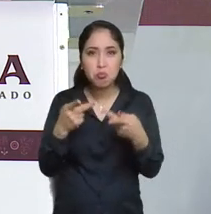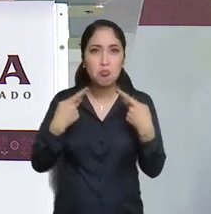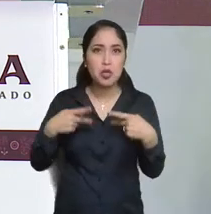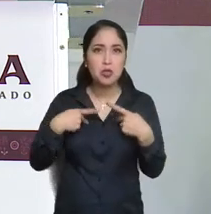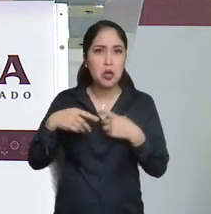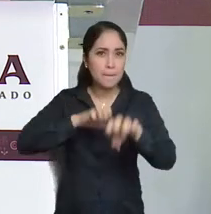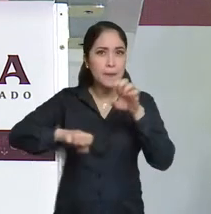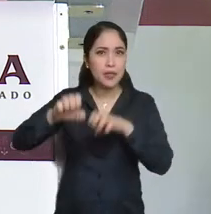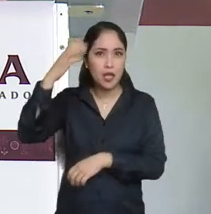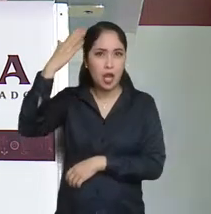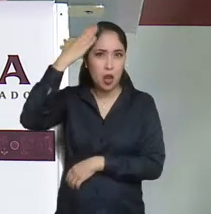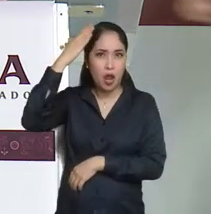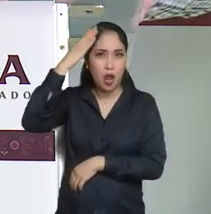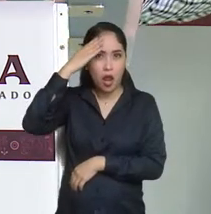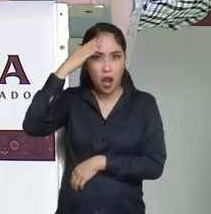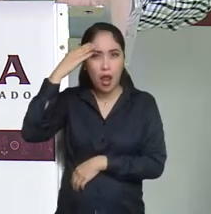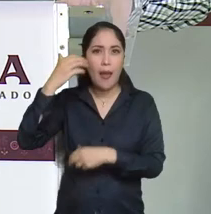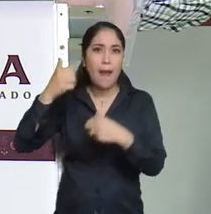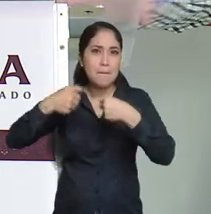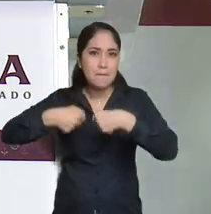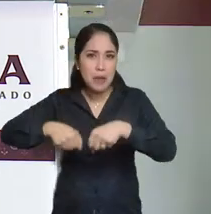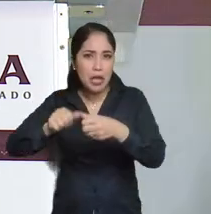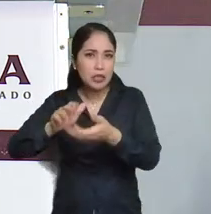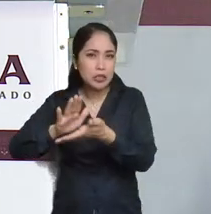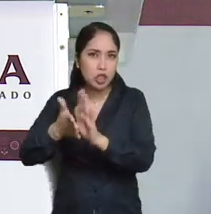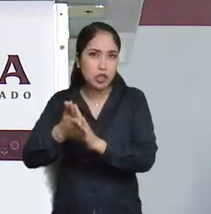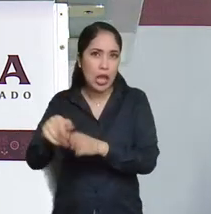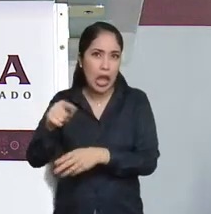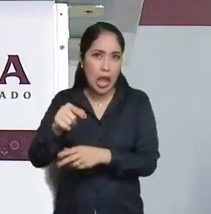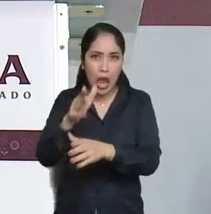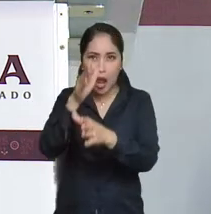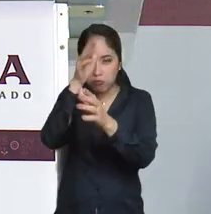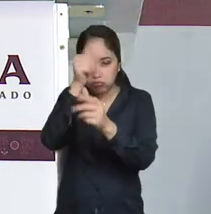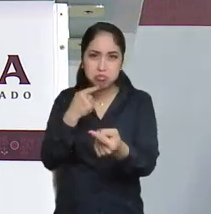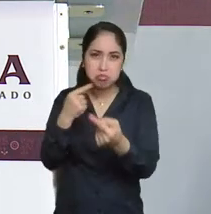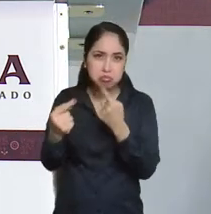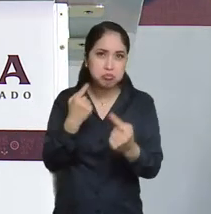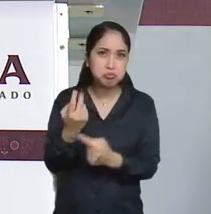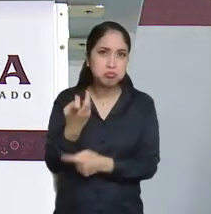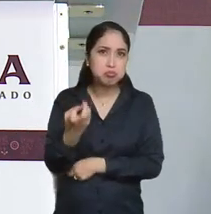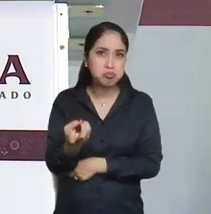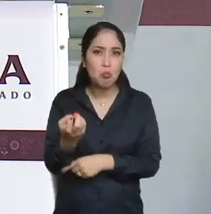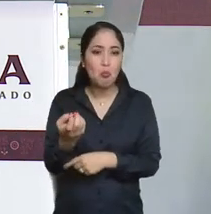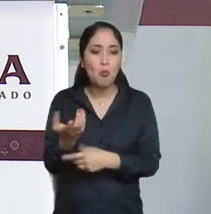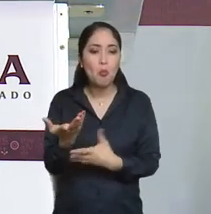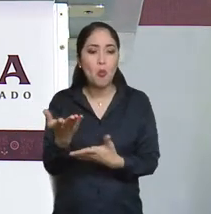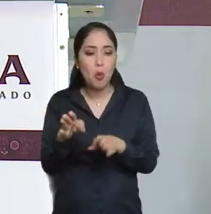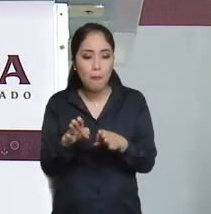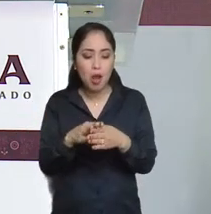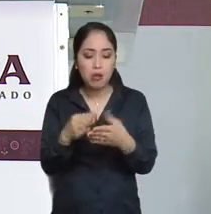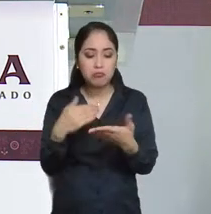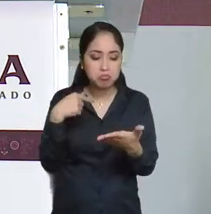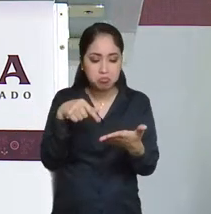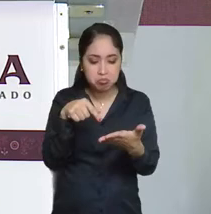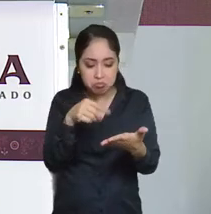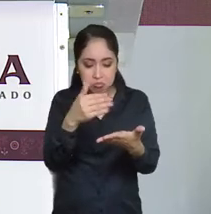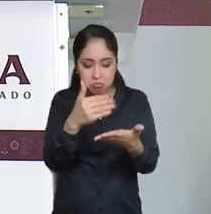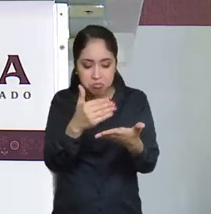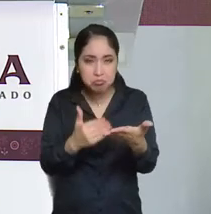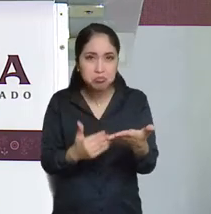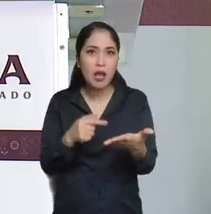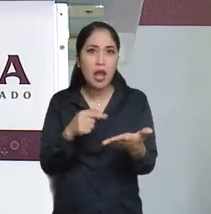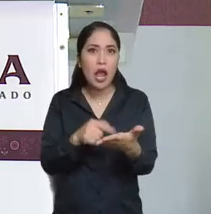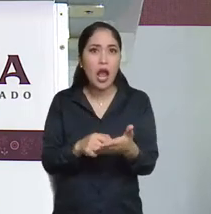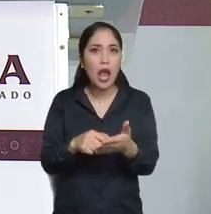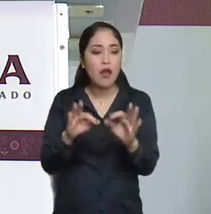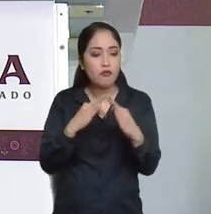al secretario de Economía y estaremos buscando las alternativas que permitan de manera coordinada generar condiciones que